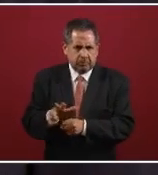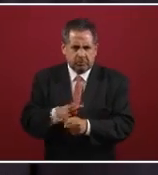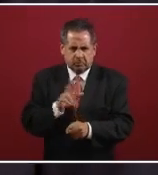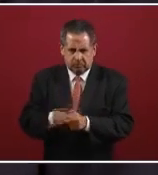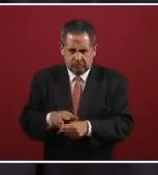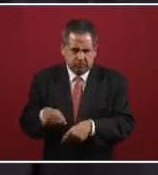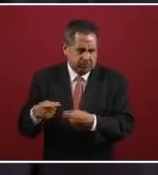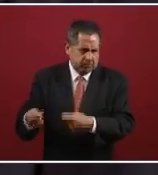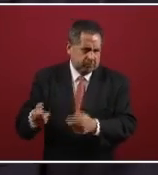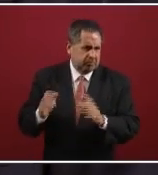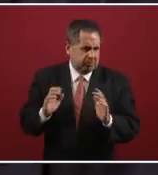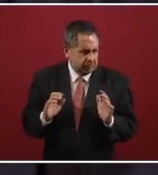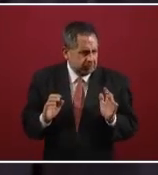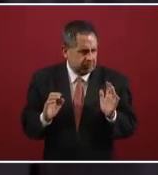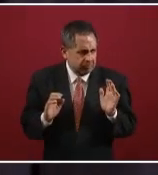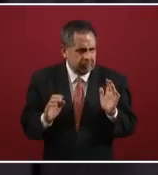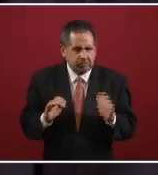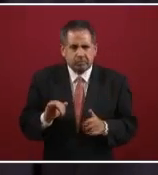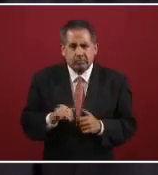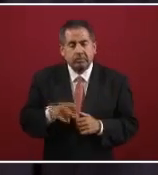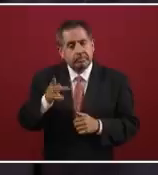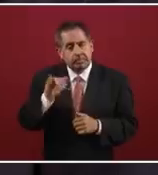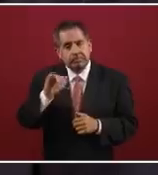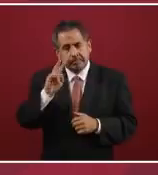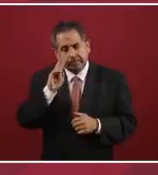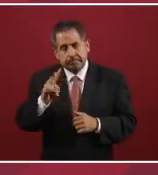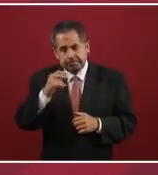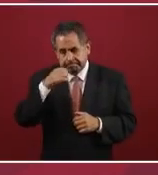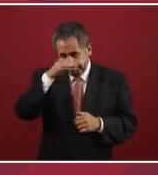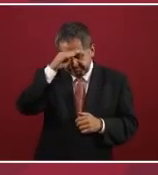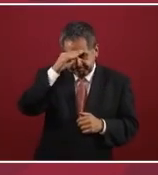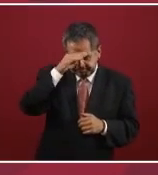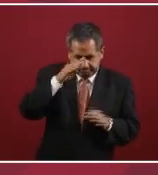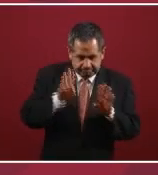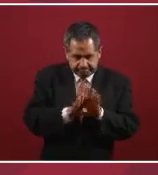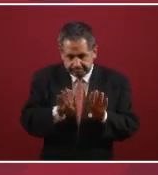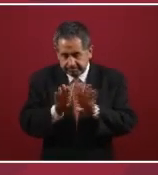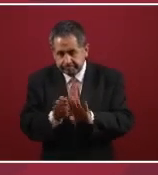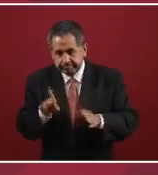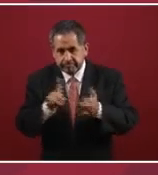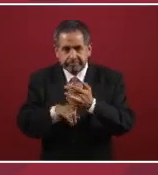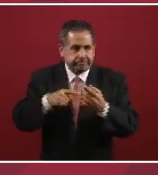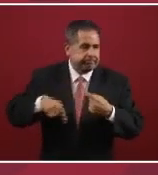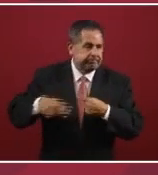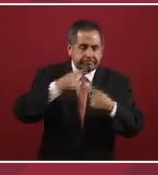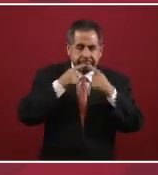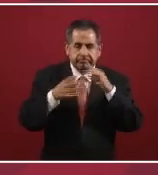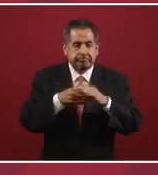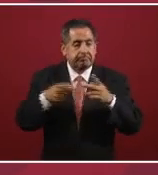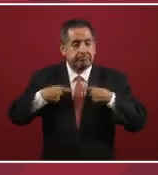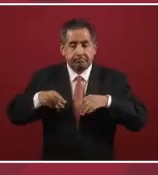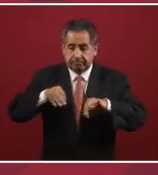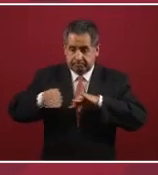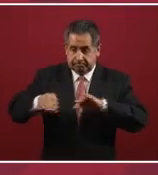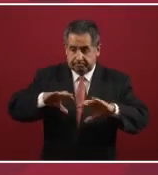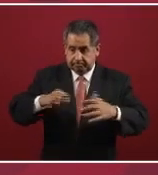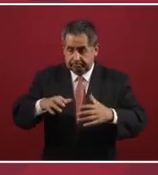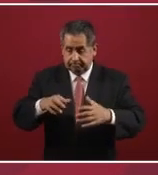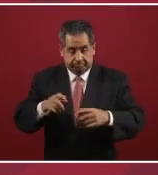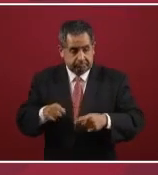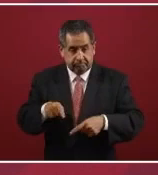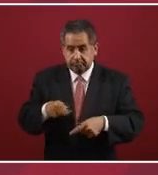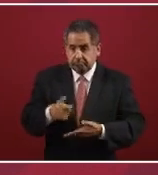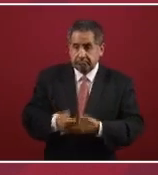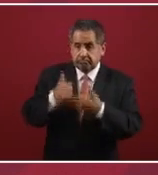pero si vamos a buscar qué los trabajadores al